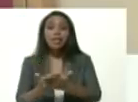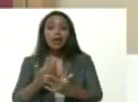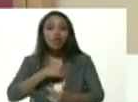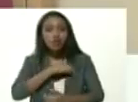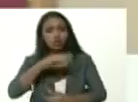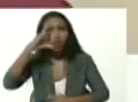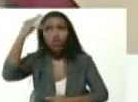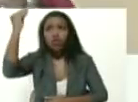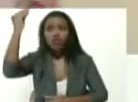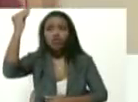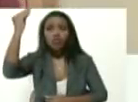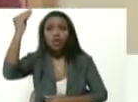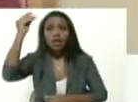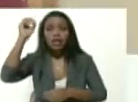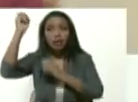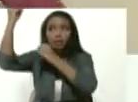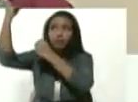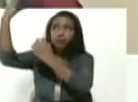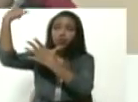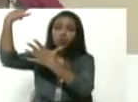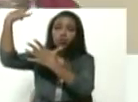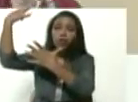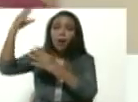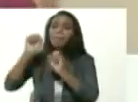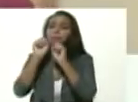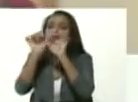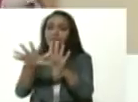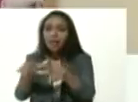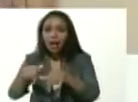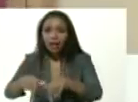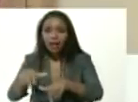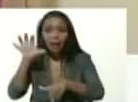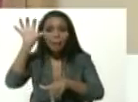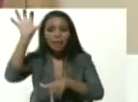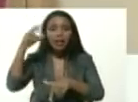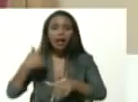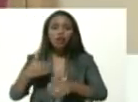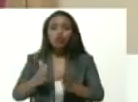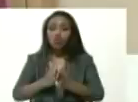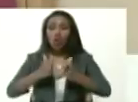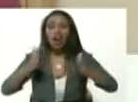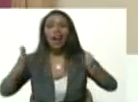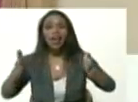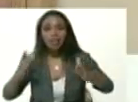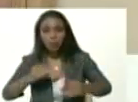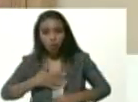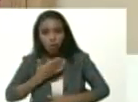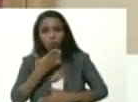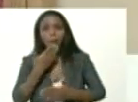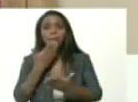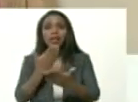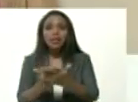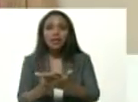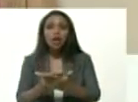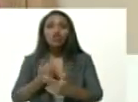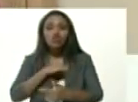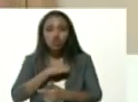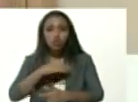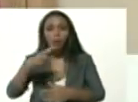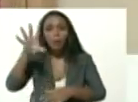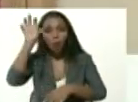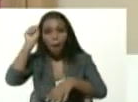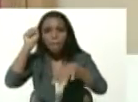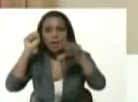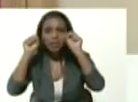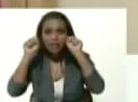Dios que ilumine, que bendiga nuestra patria, es lo más grande que podemos hacer. Hoy vamos a aprender,